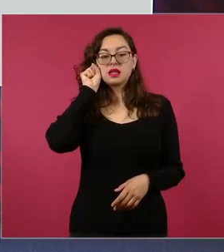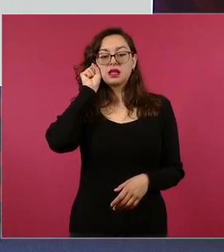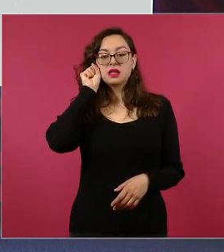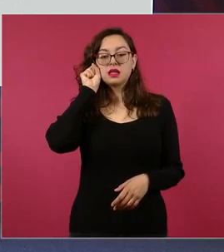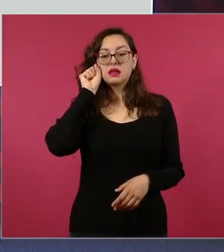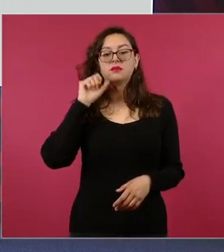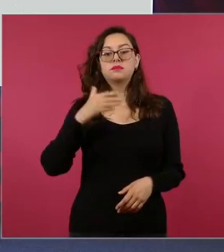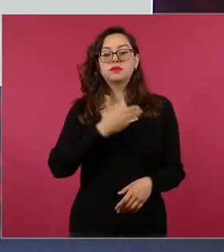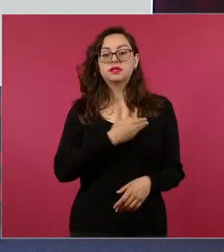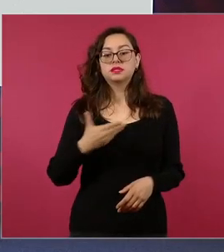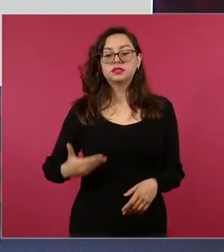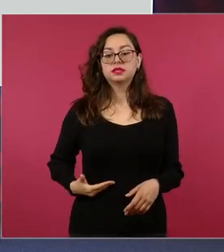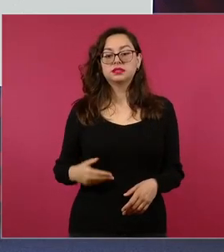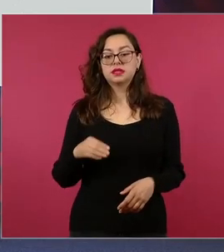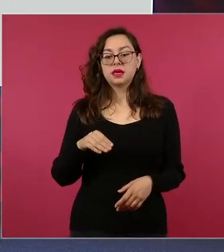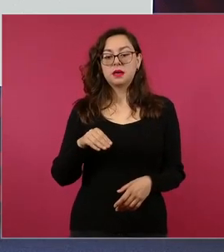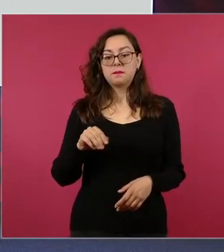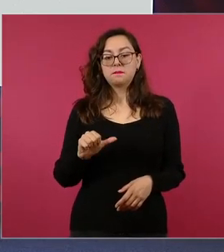Macron.